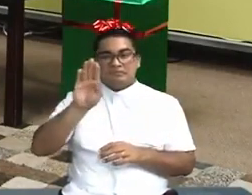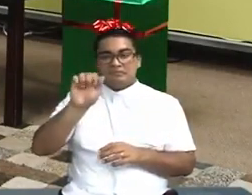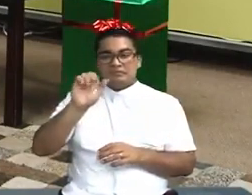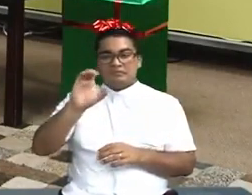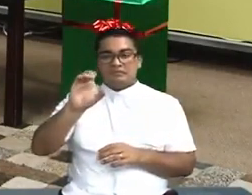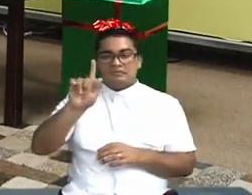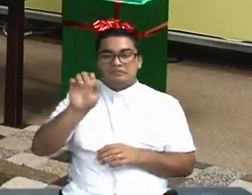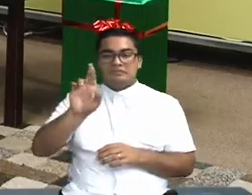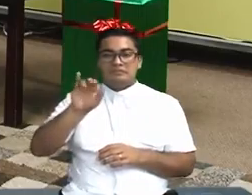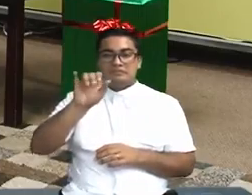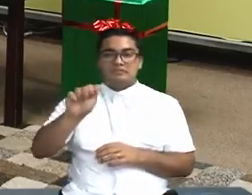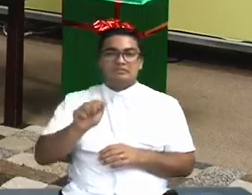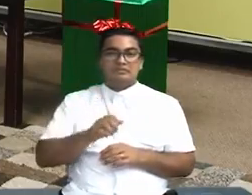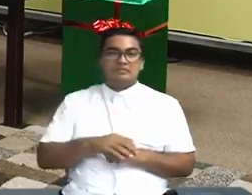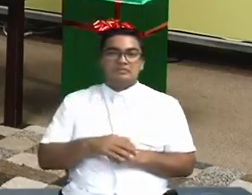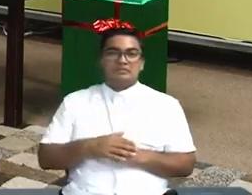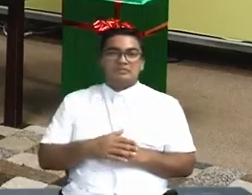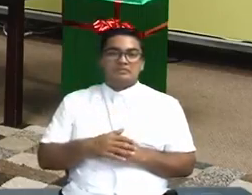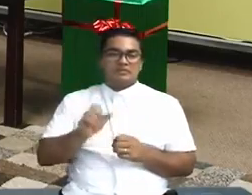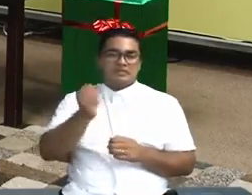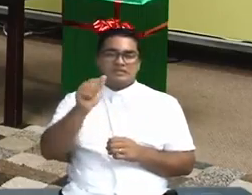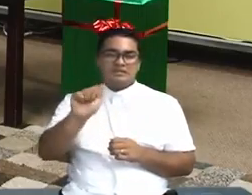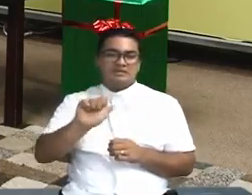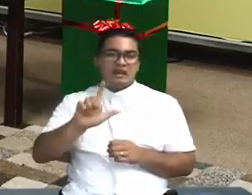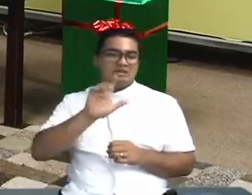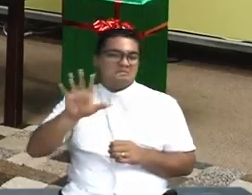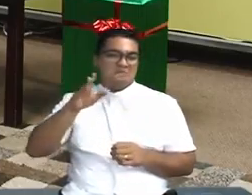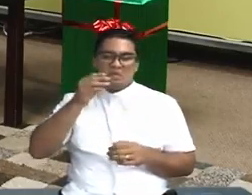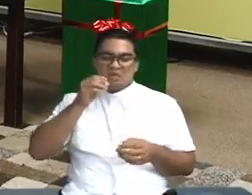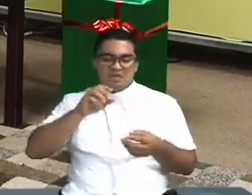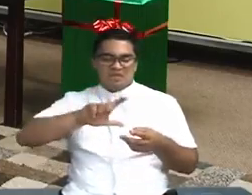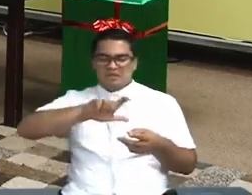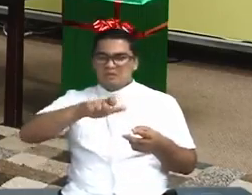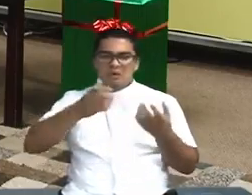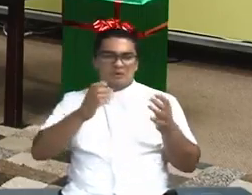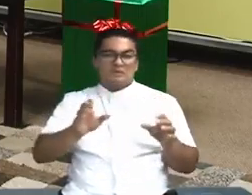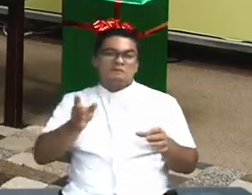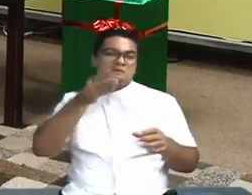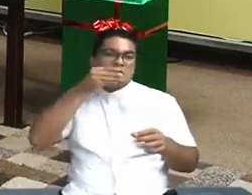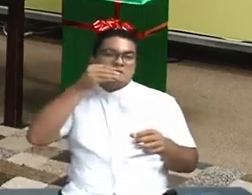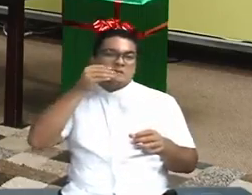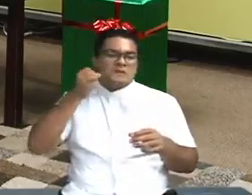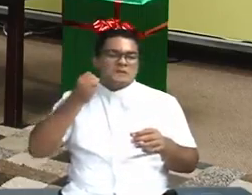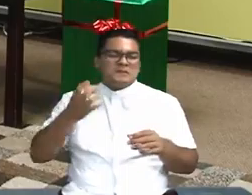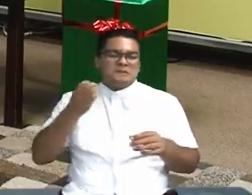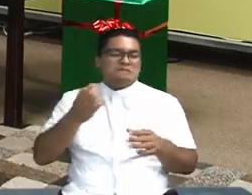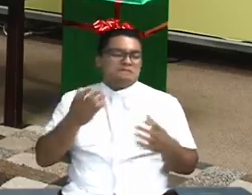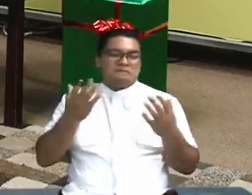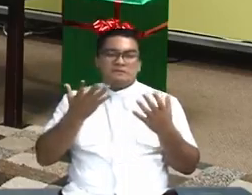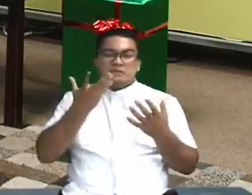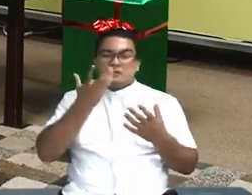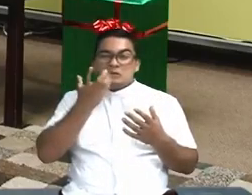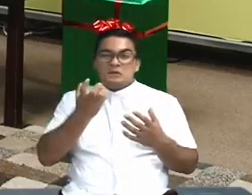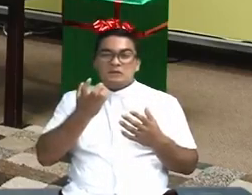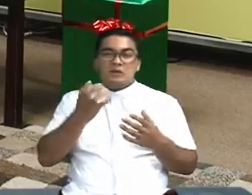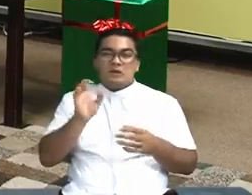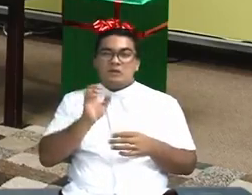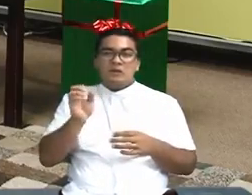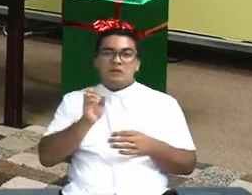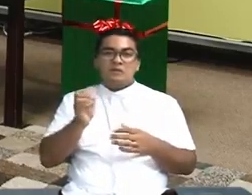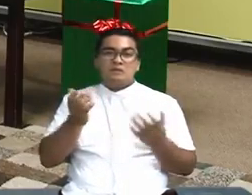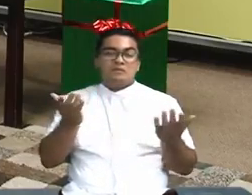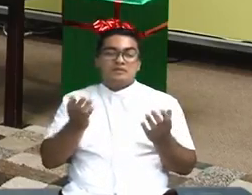Se echan ya sea sal, limón en la boca. O sea, prefieren que le arde de un solo a que le siga ardiendo